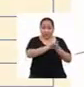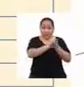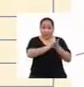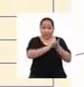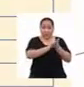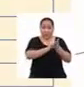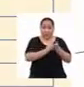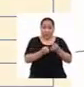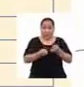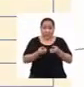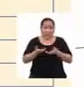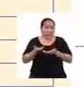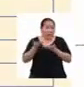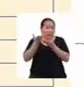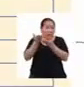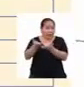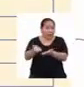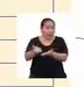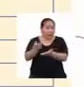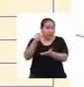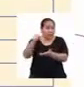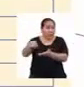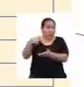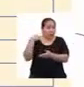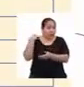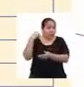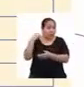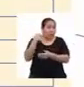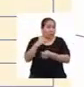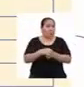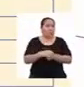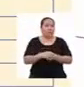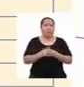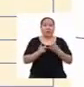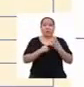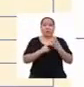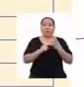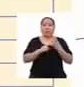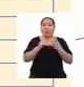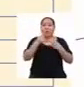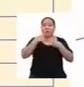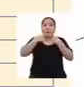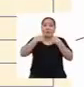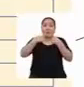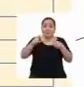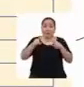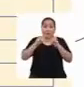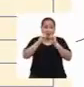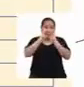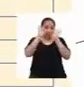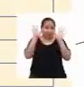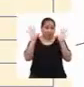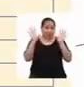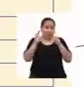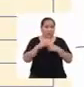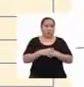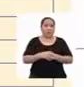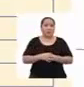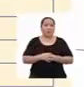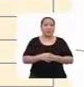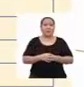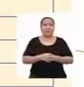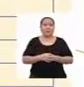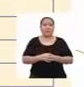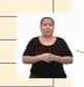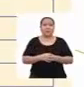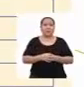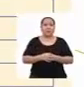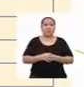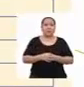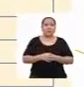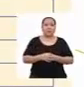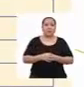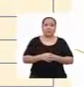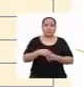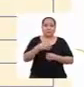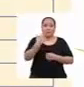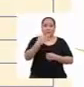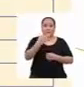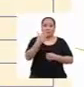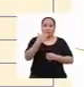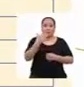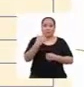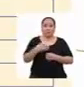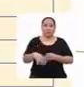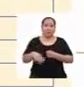adolescentes? 4. ¿El mensaje del texto es claro? Y las siguientes son para confirmar